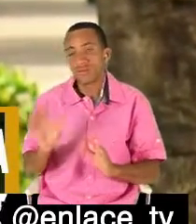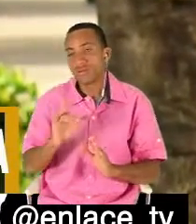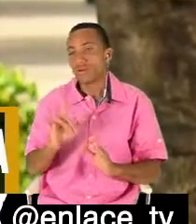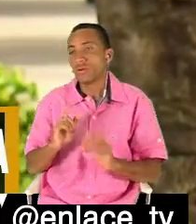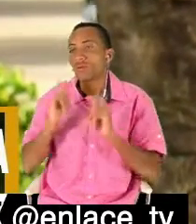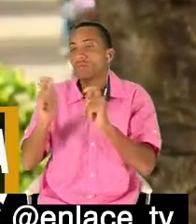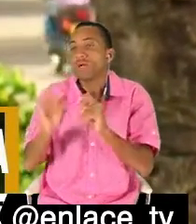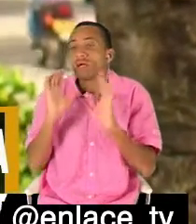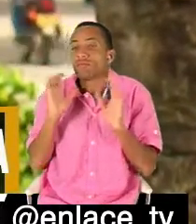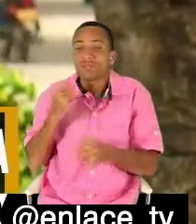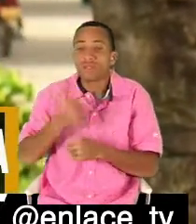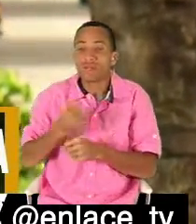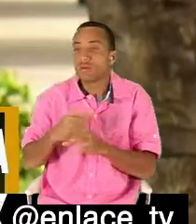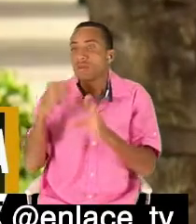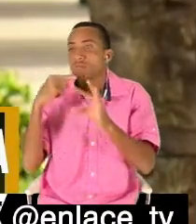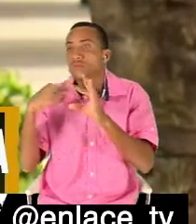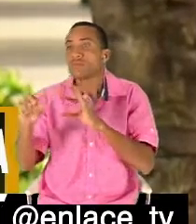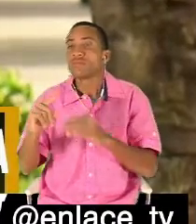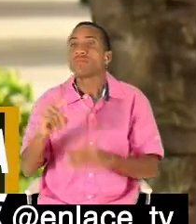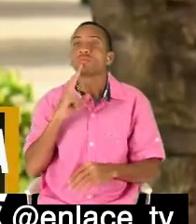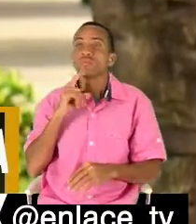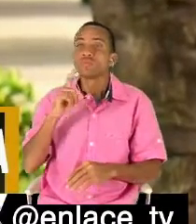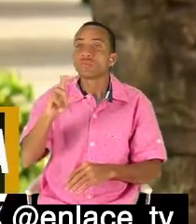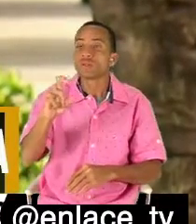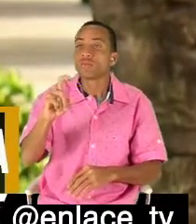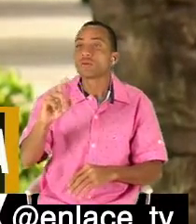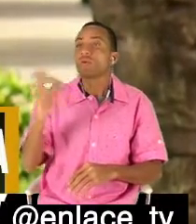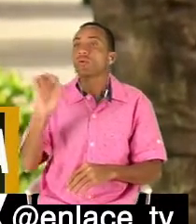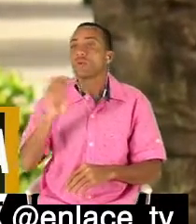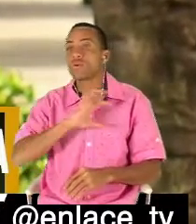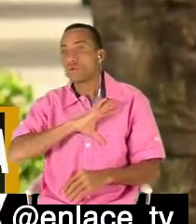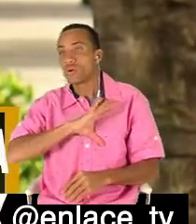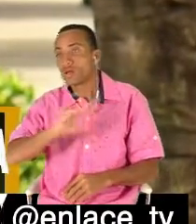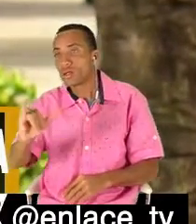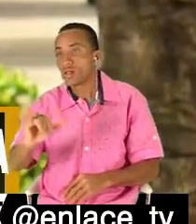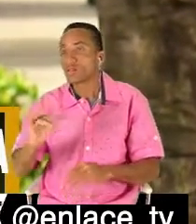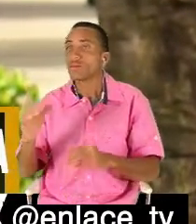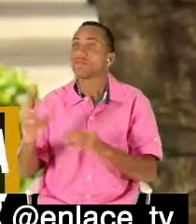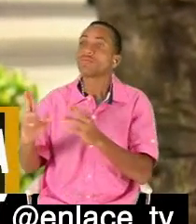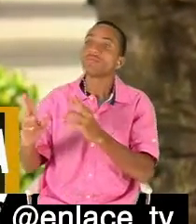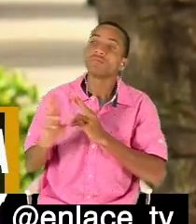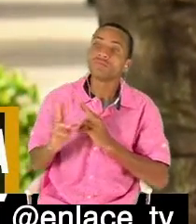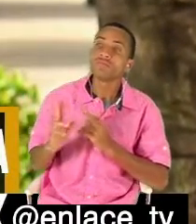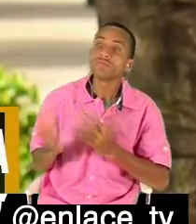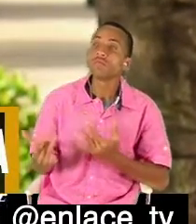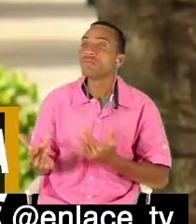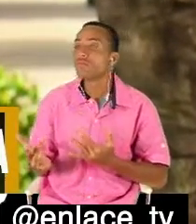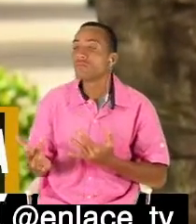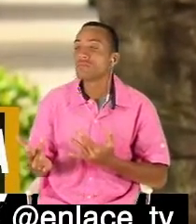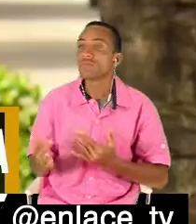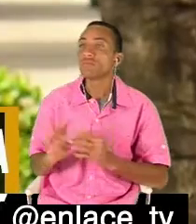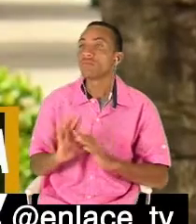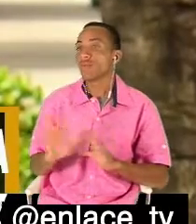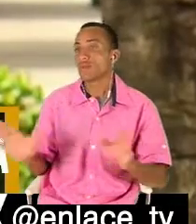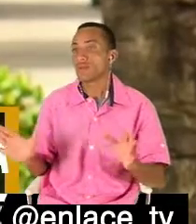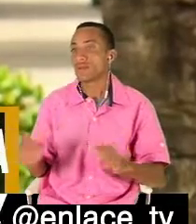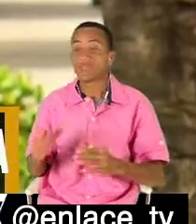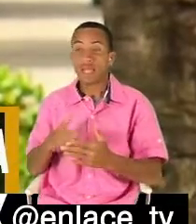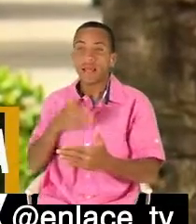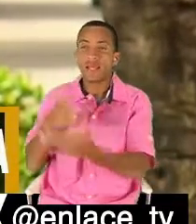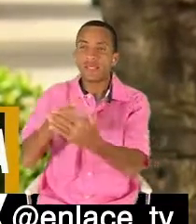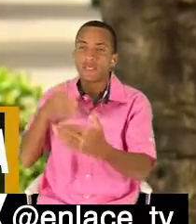hacen mandar un correo a Bucaramanga o a Cali y esperar que le conteste. Y con razón, uno se impacienta y entonces la tomas contra